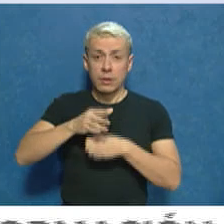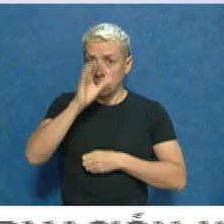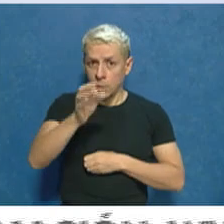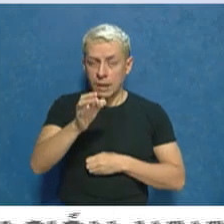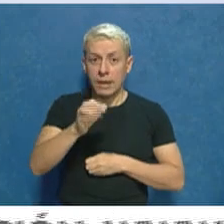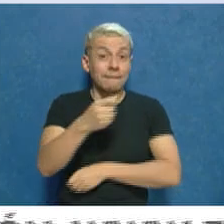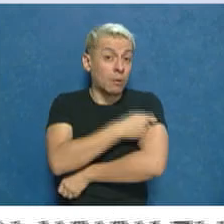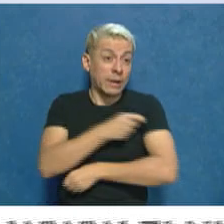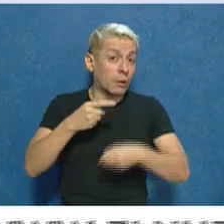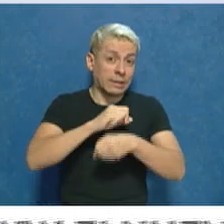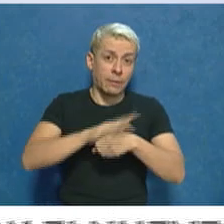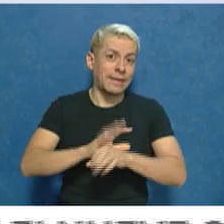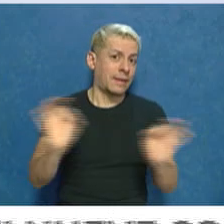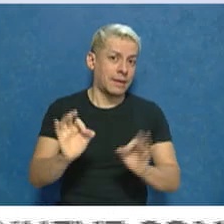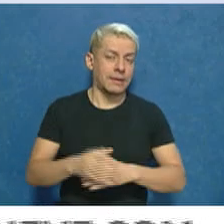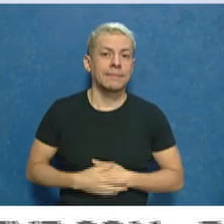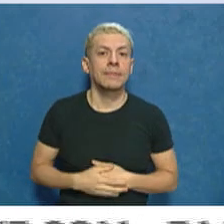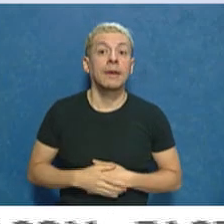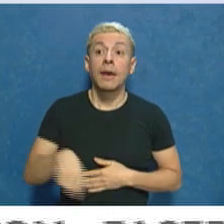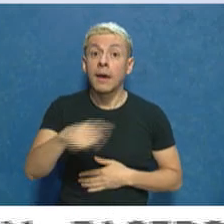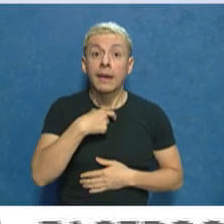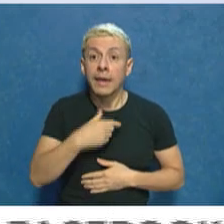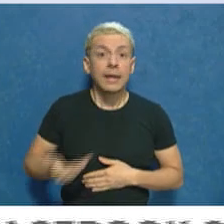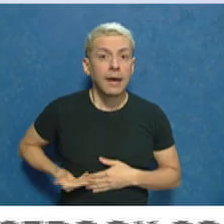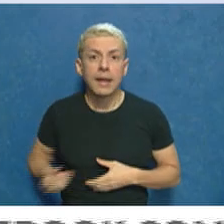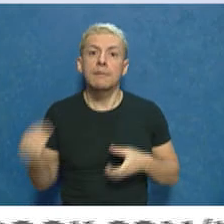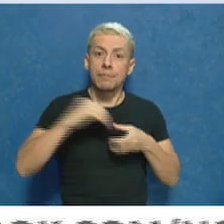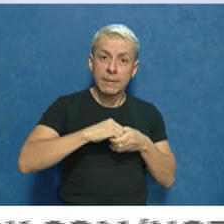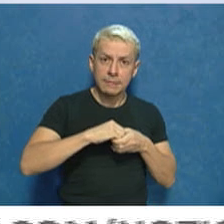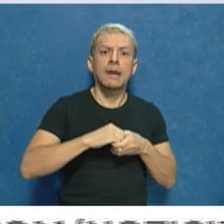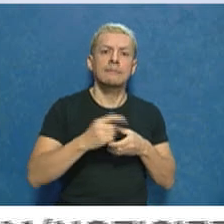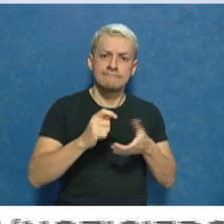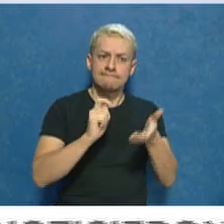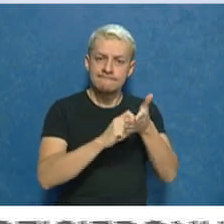estar vacunados contra el COVID. Quienes quieran participar pueden escribir a